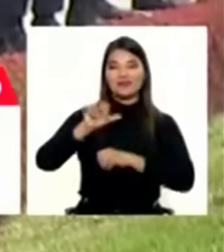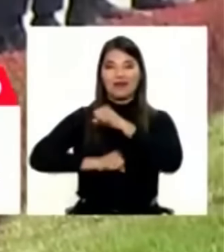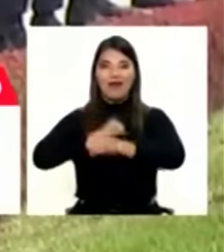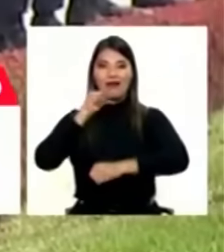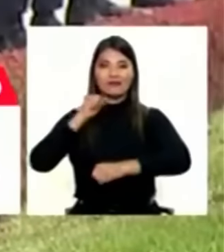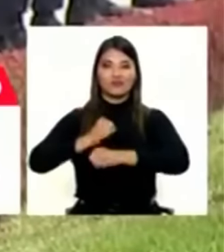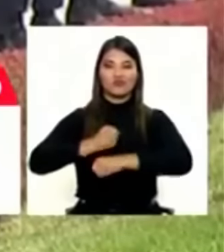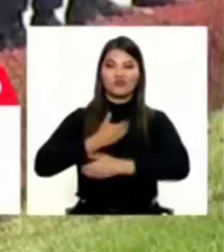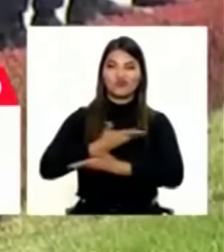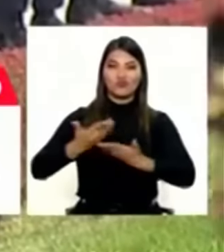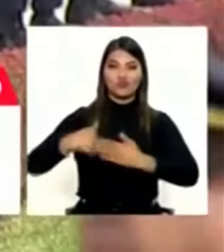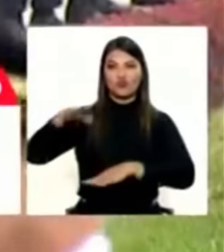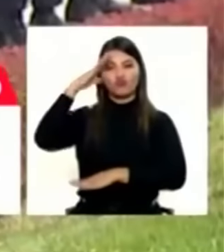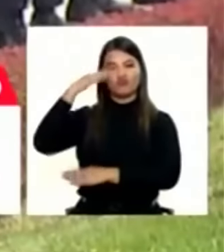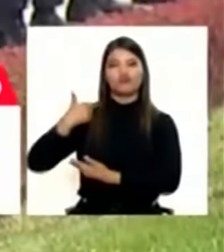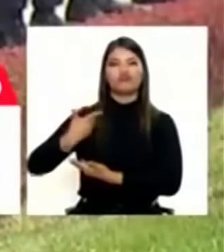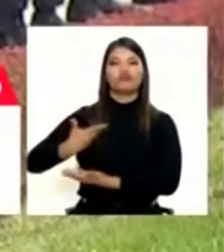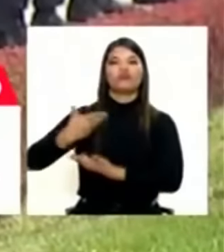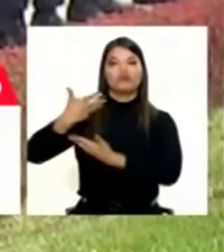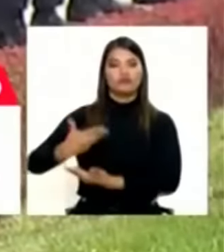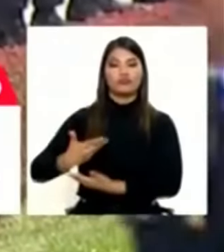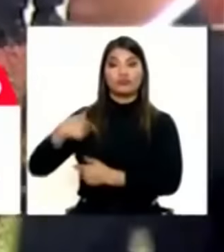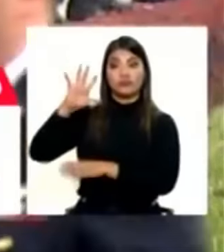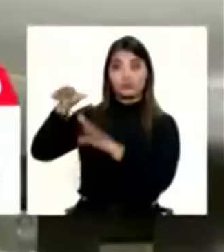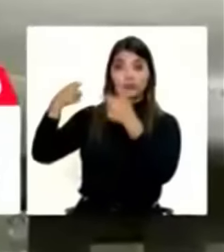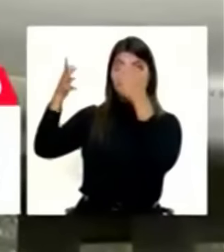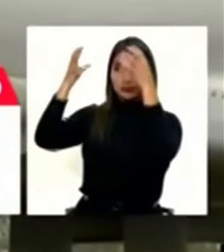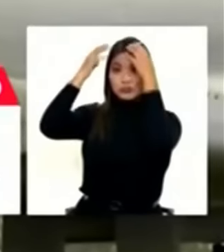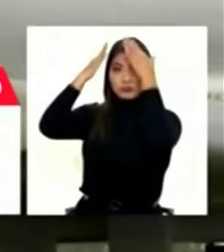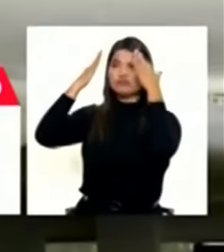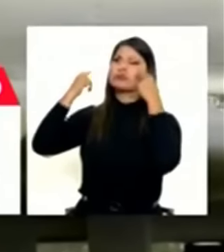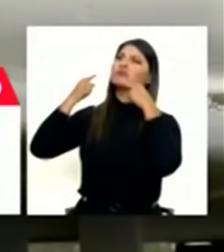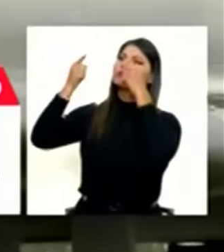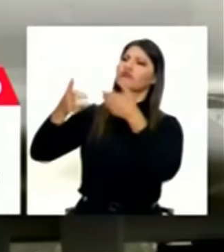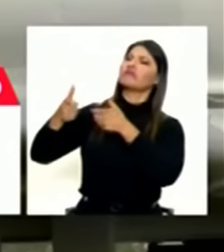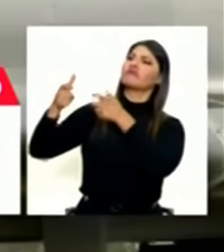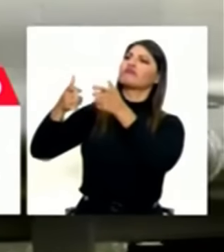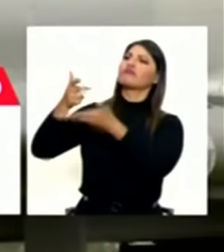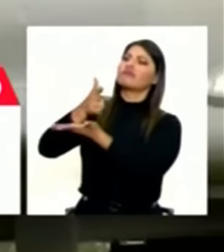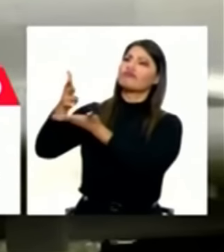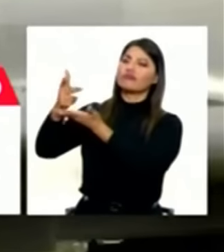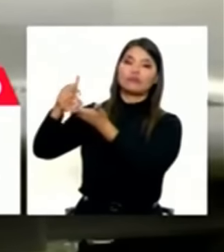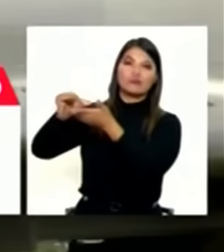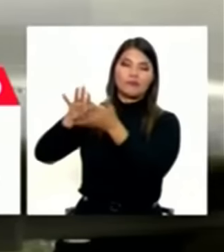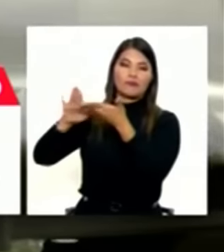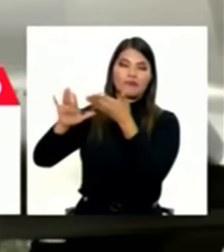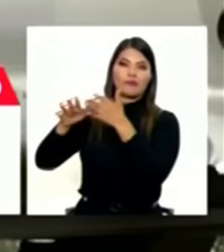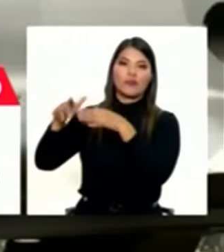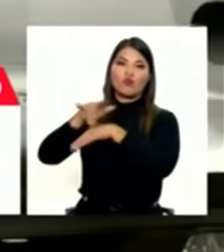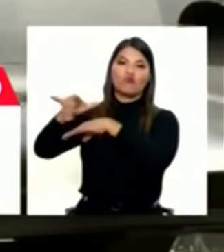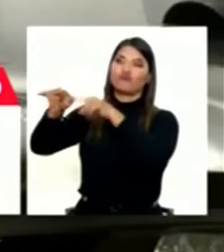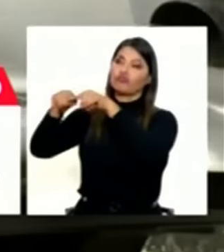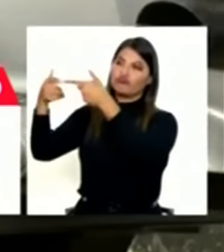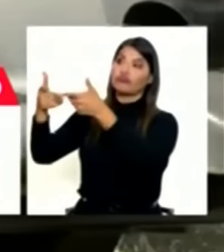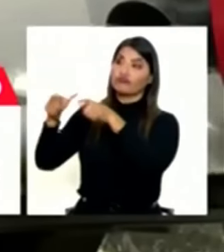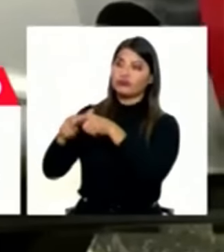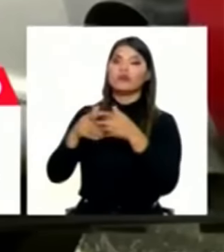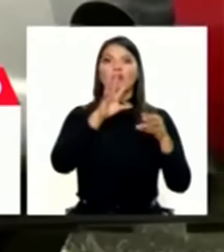la inmolación del capitán FAB José Abelardo Quiñones y también al celebrarse el Día de la Fuerza Aérea del